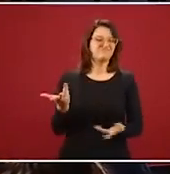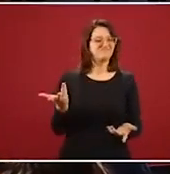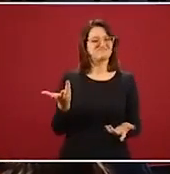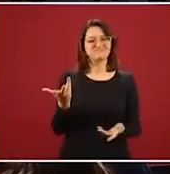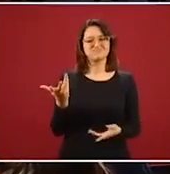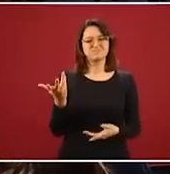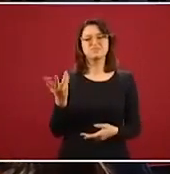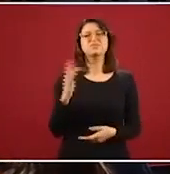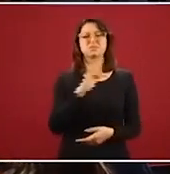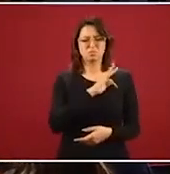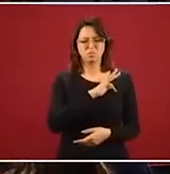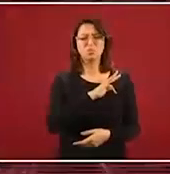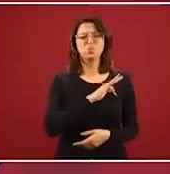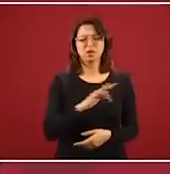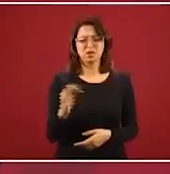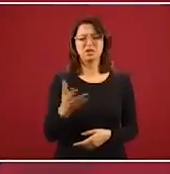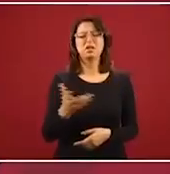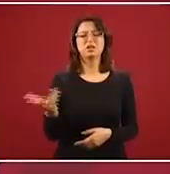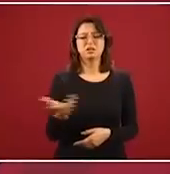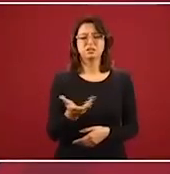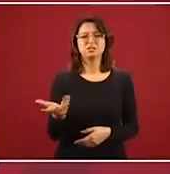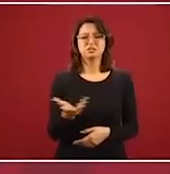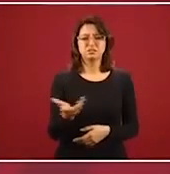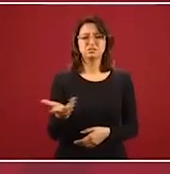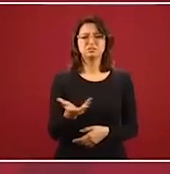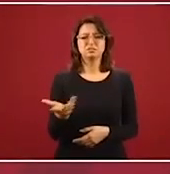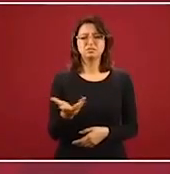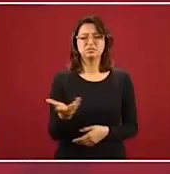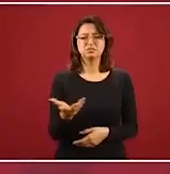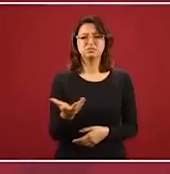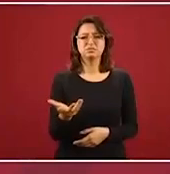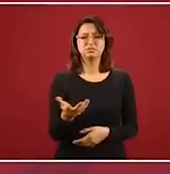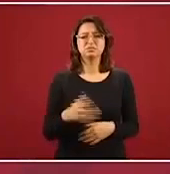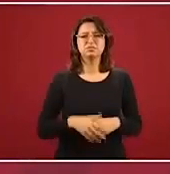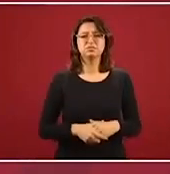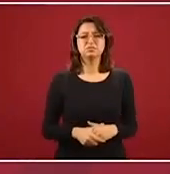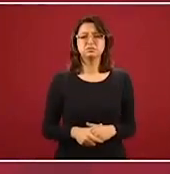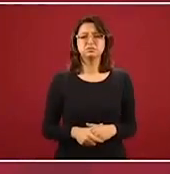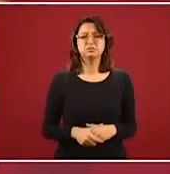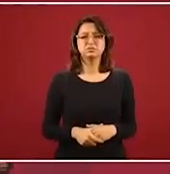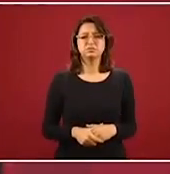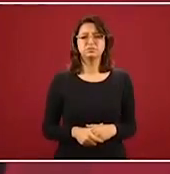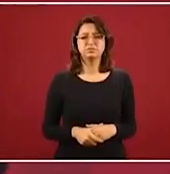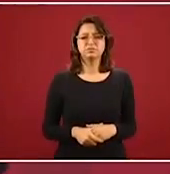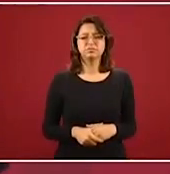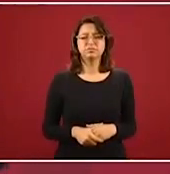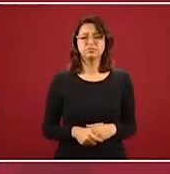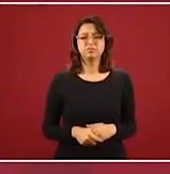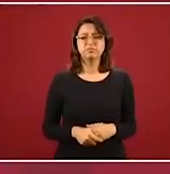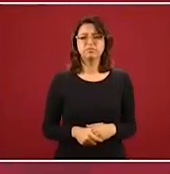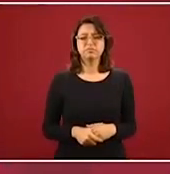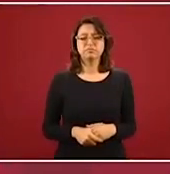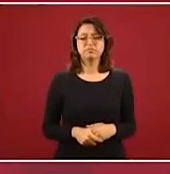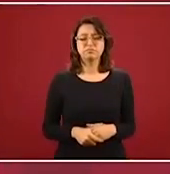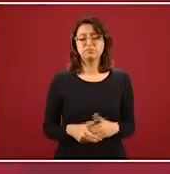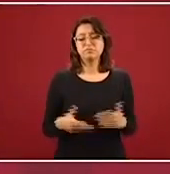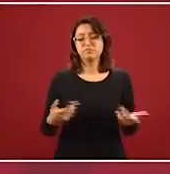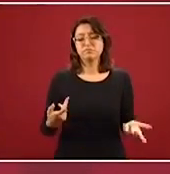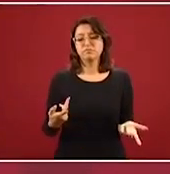Es posible hacerlo y tener los espacios,